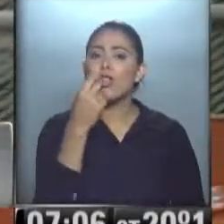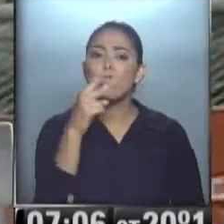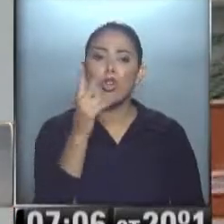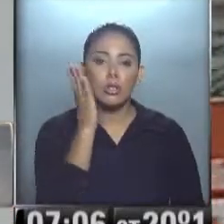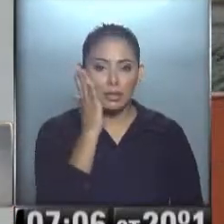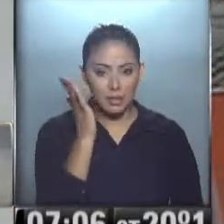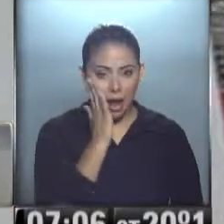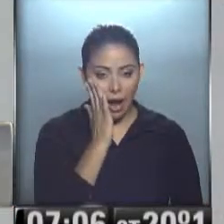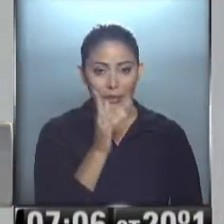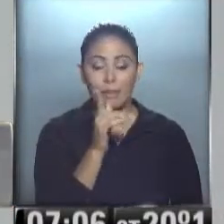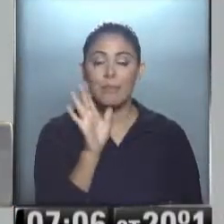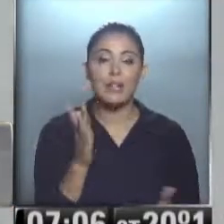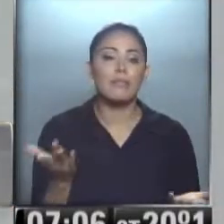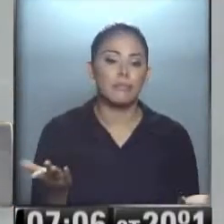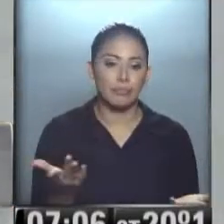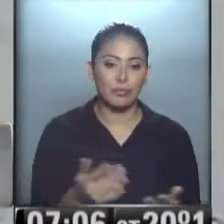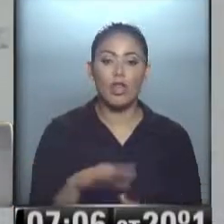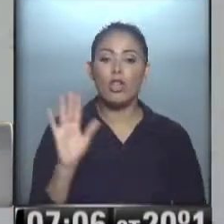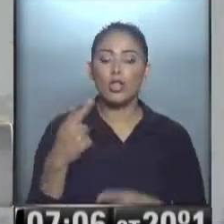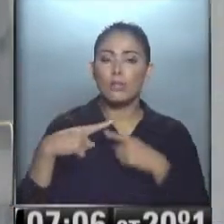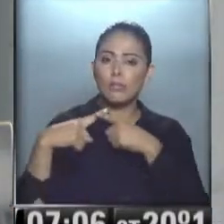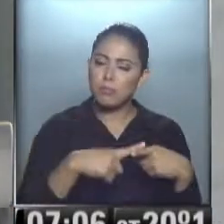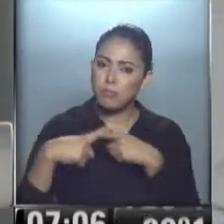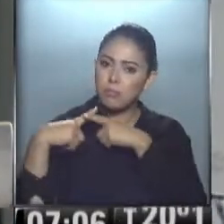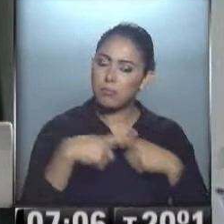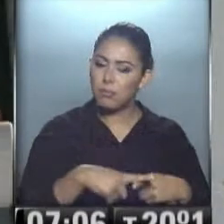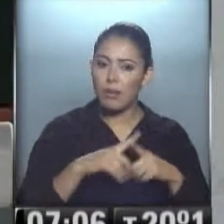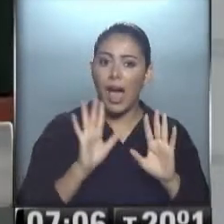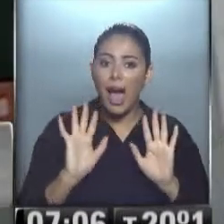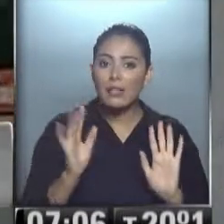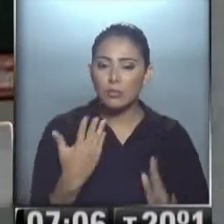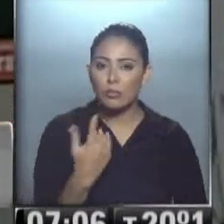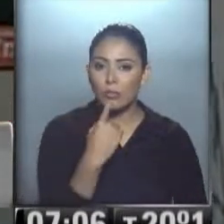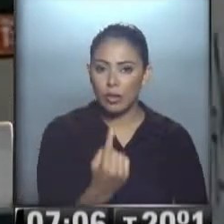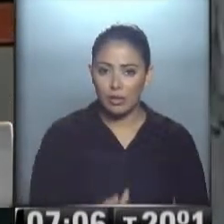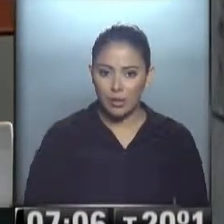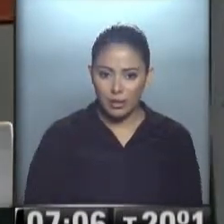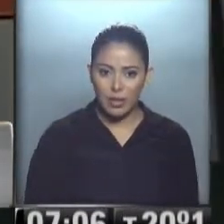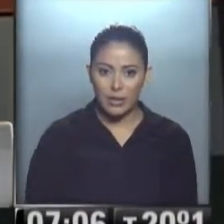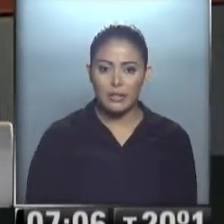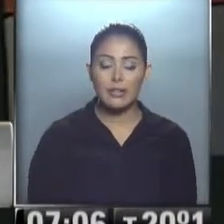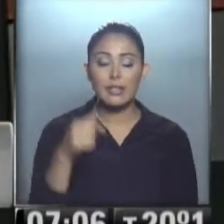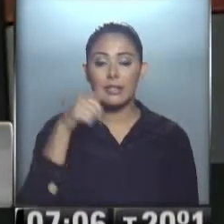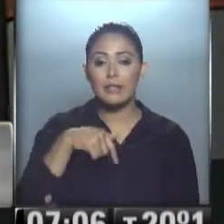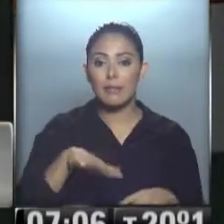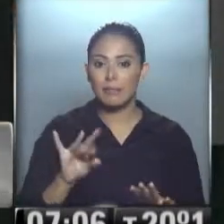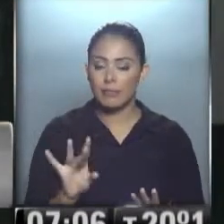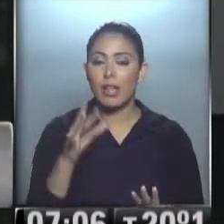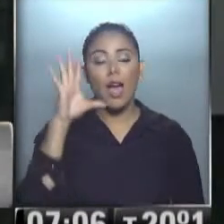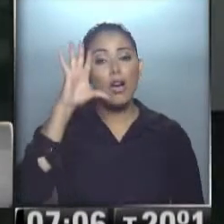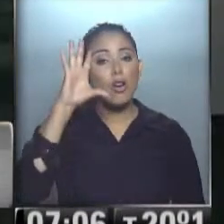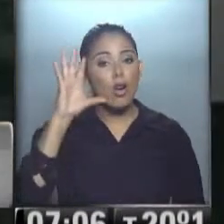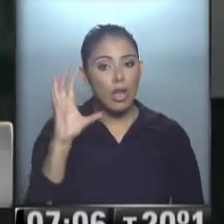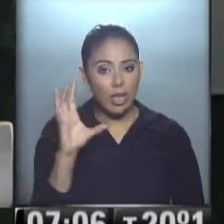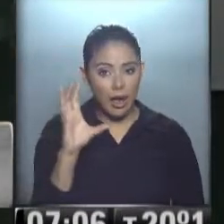primeras horas de la tarde claro febriles negociaciones así podríamos definirlo patricia y alejando recordemos